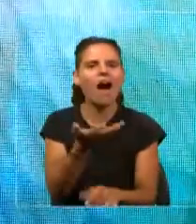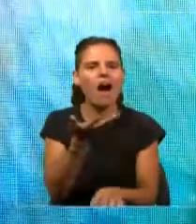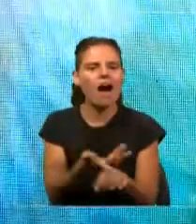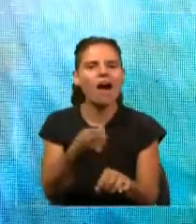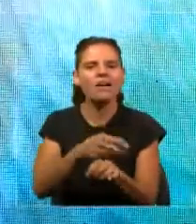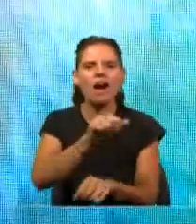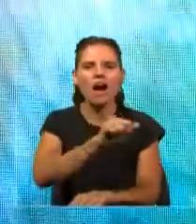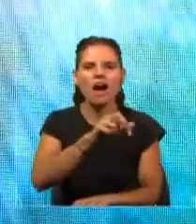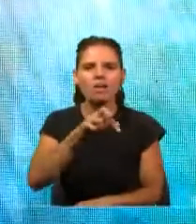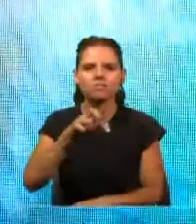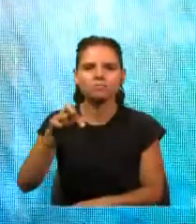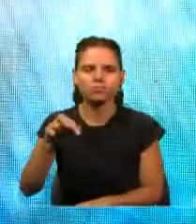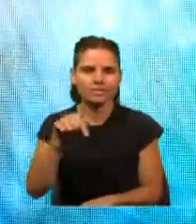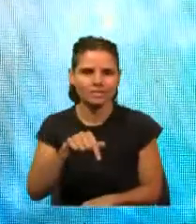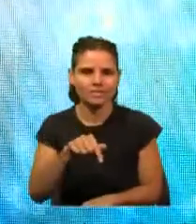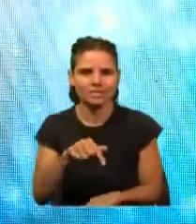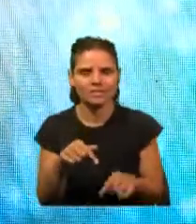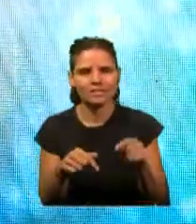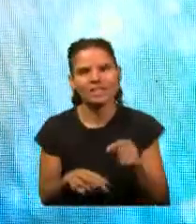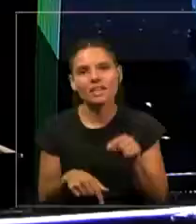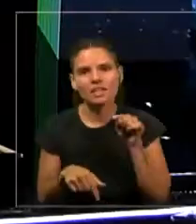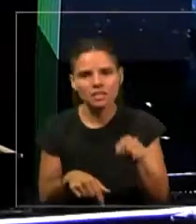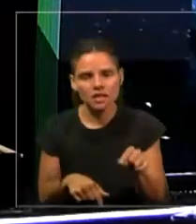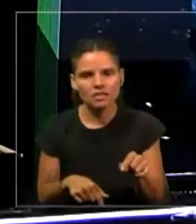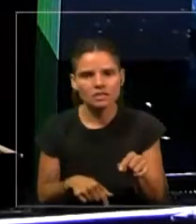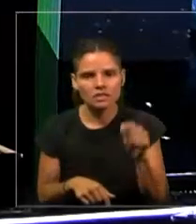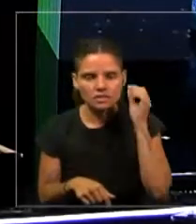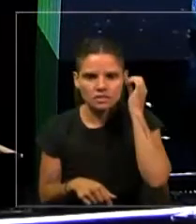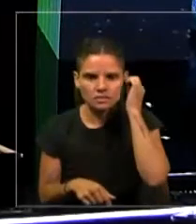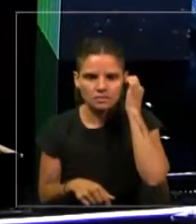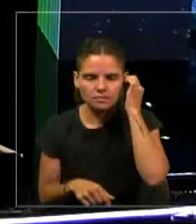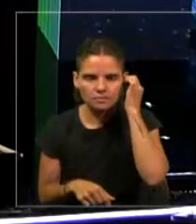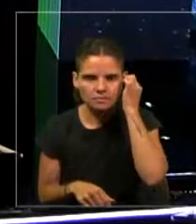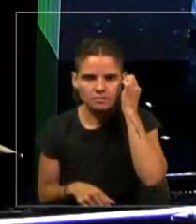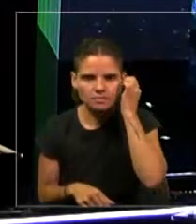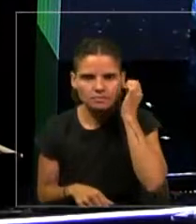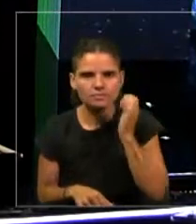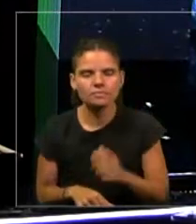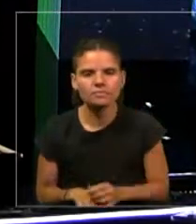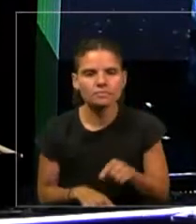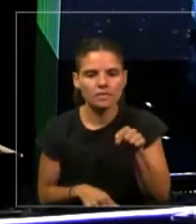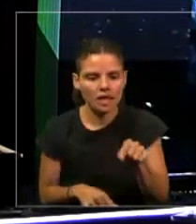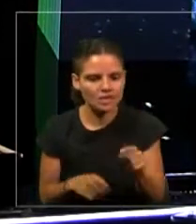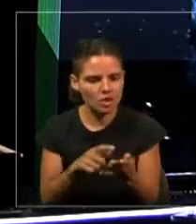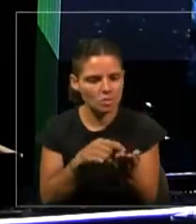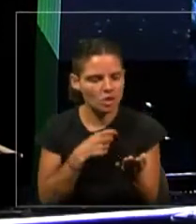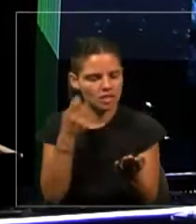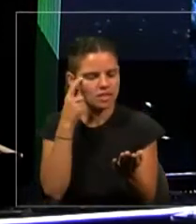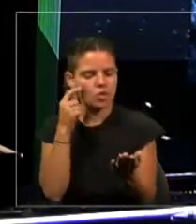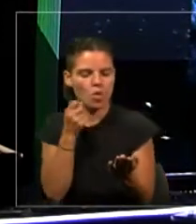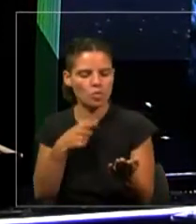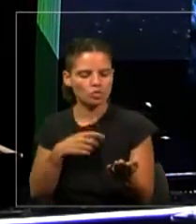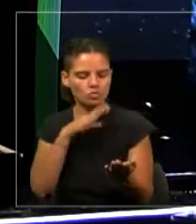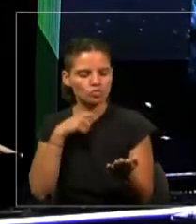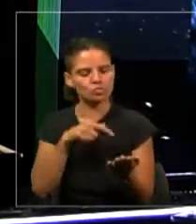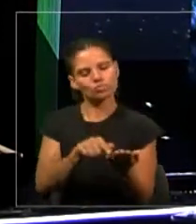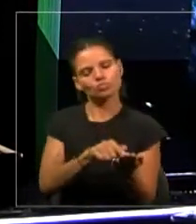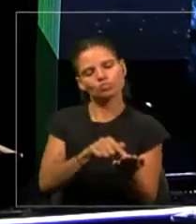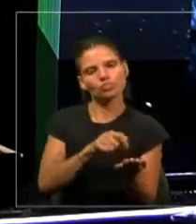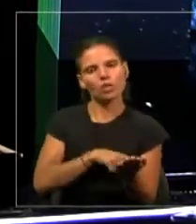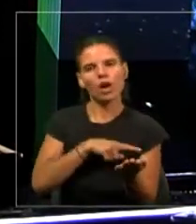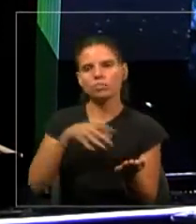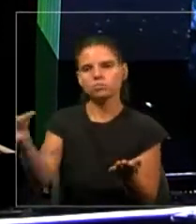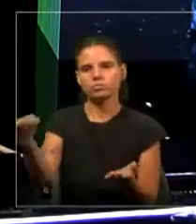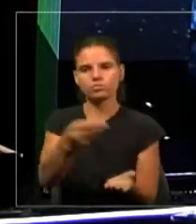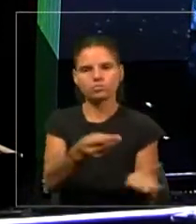las aplicaciones que se nutrían de la comprensión del comportamiento individual y cada vez más